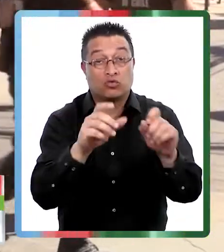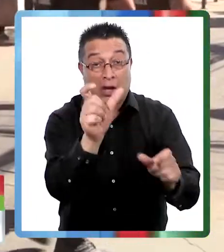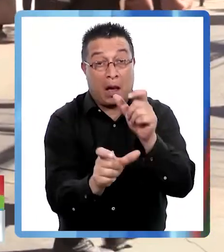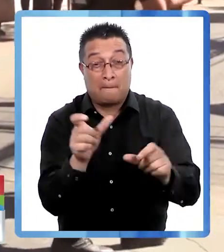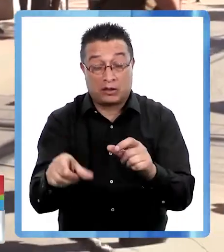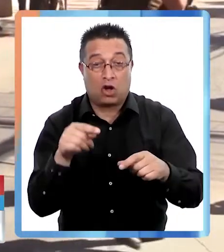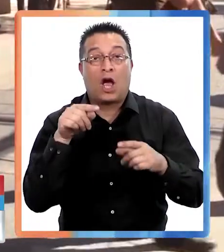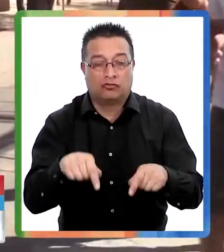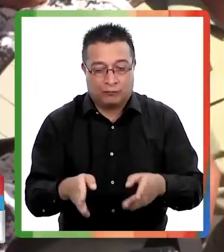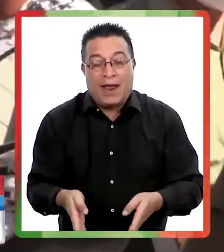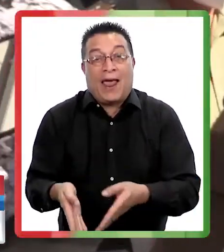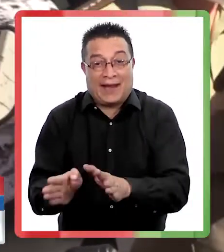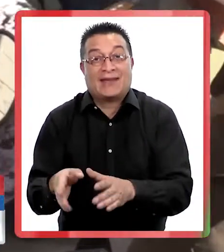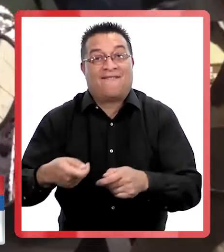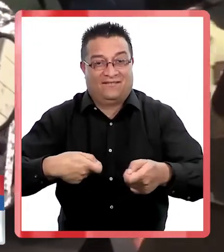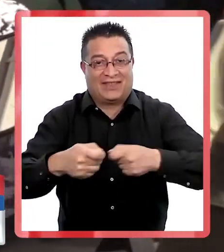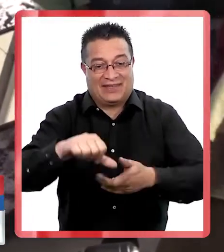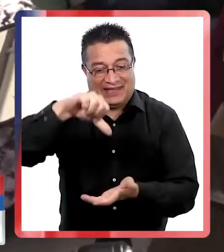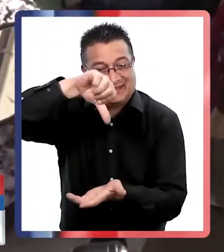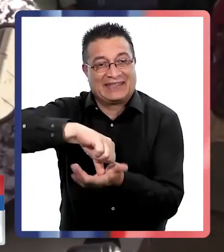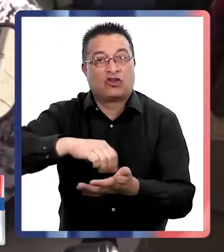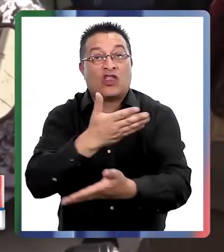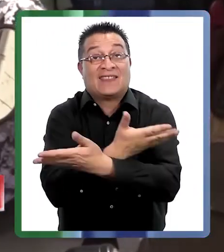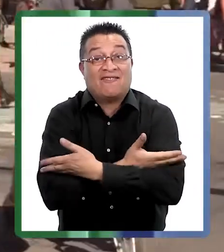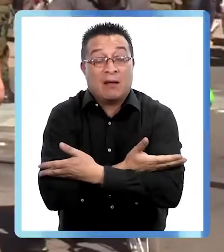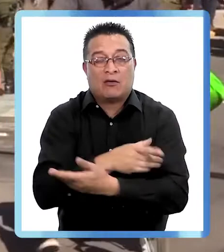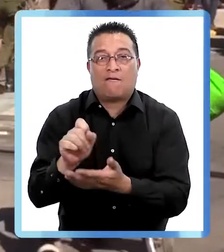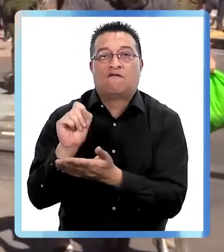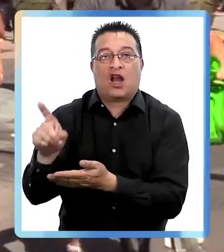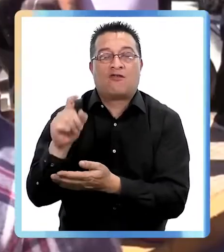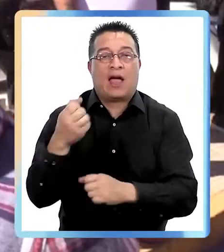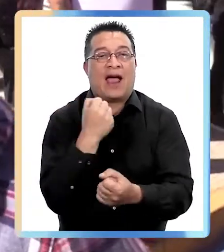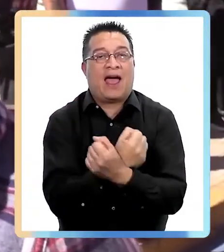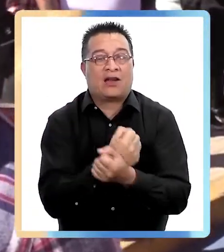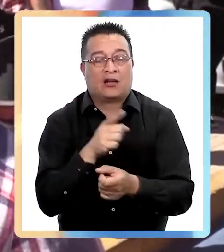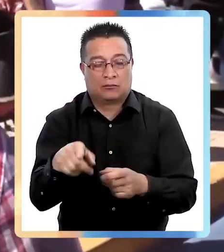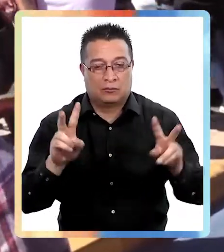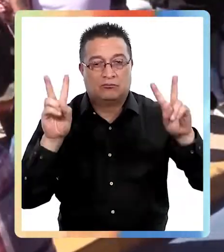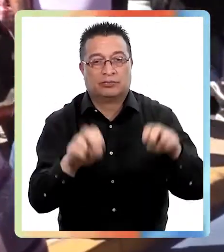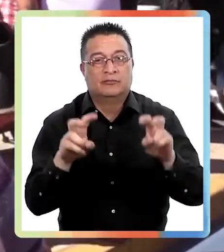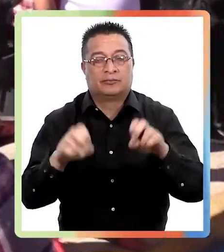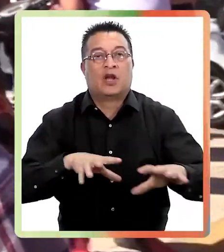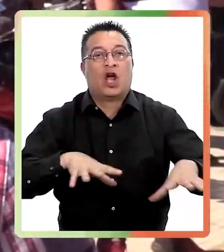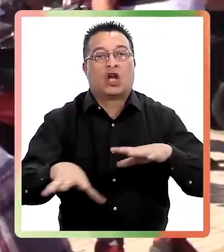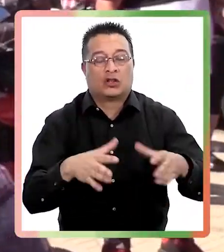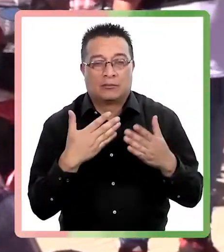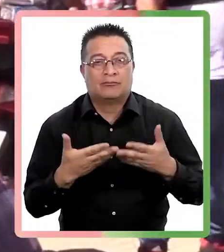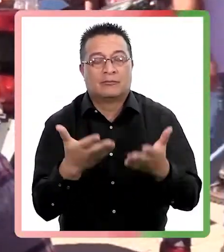fueron desalojadas por carabineros, quienes confiscaron los artículos que ofrecían en la vía pública. Estoy trabajando vendiendo palta, plátano,